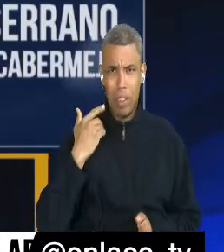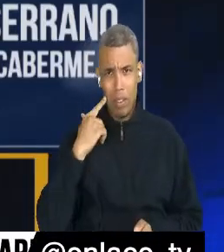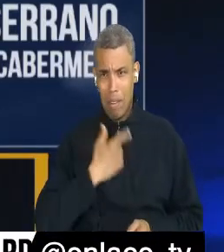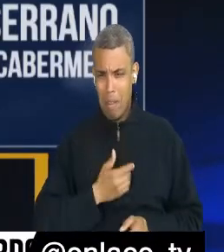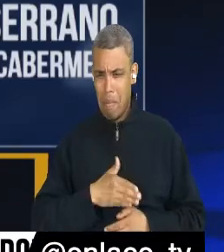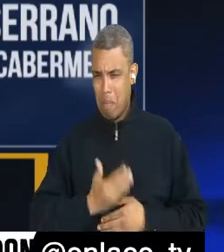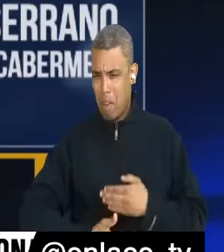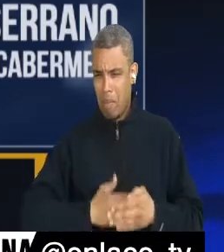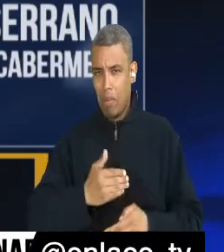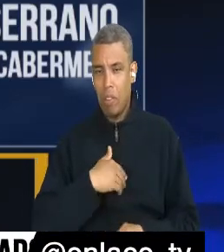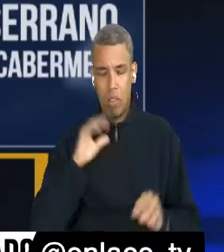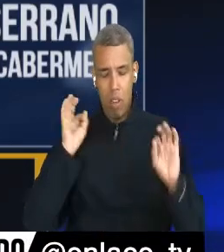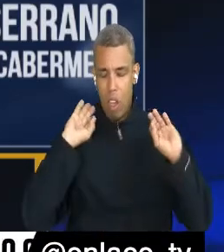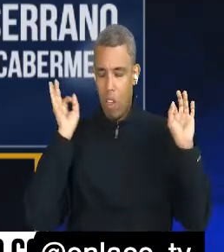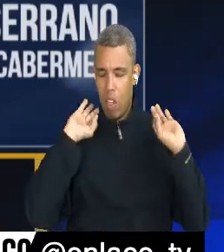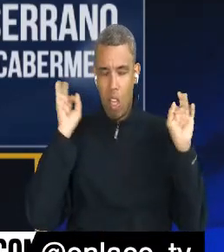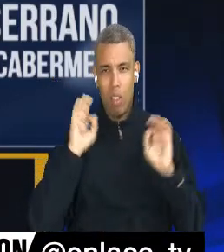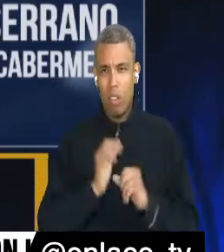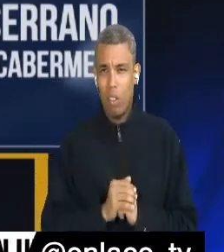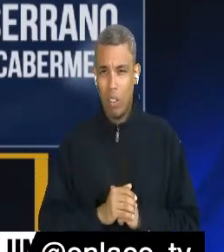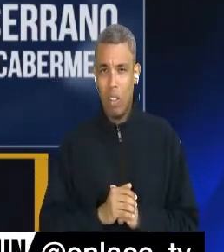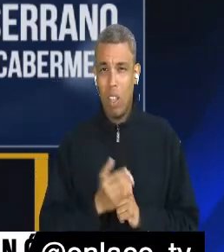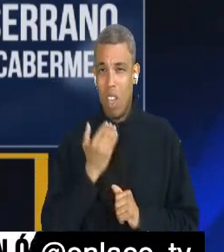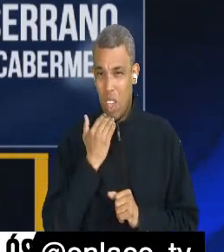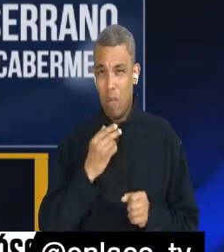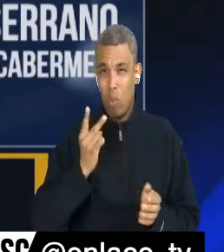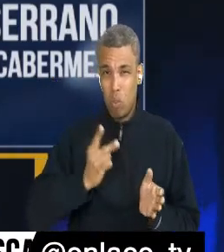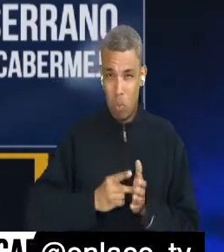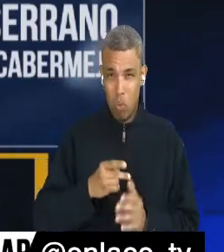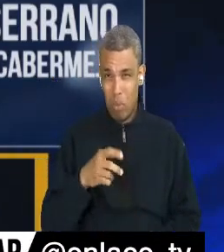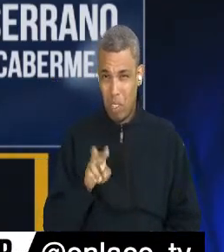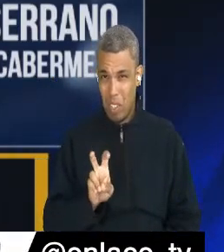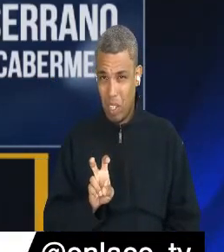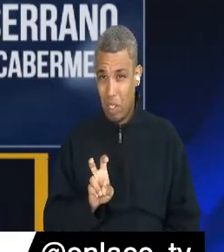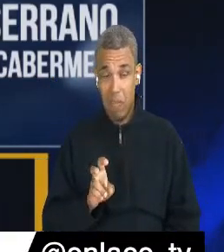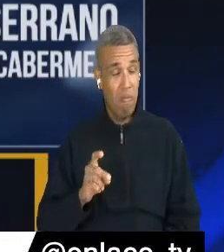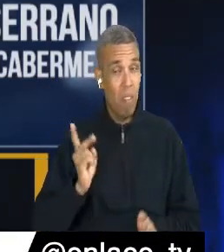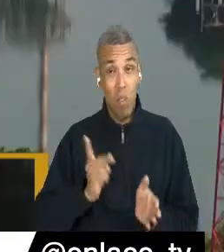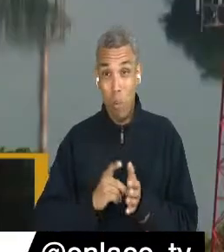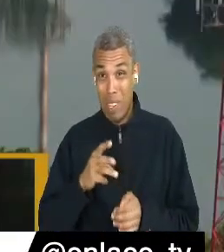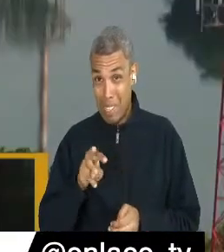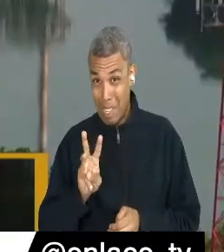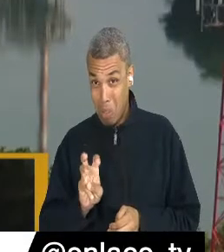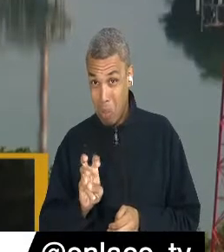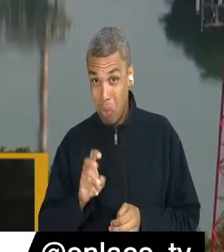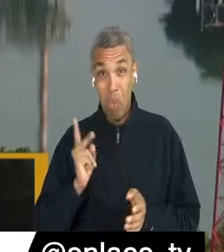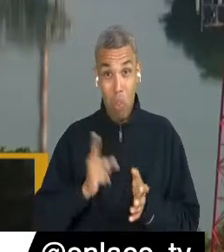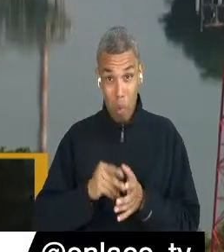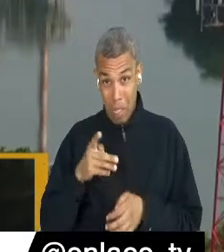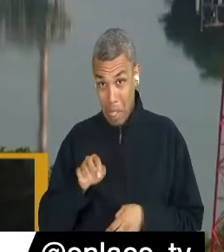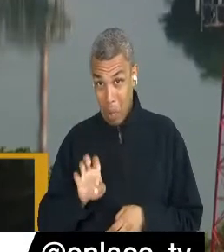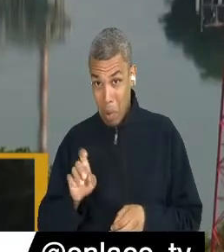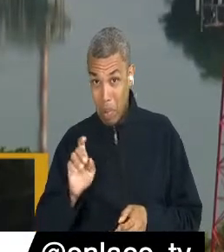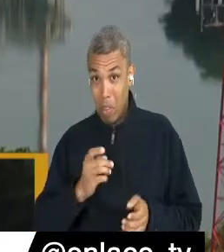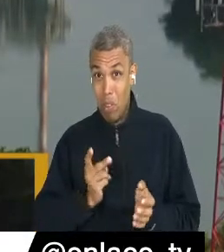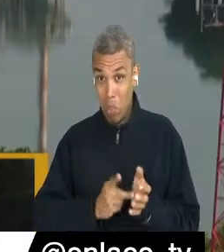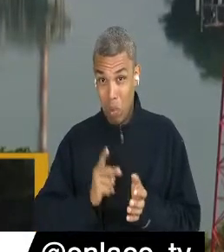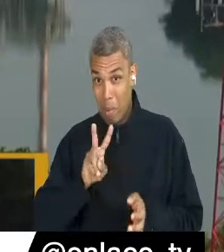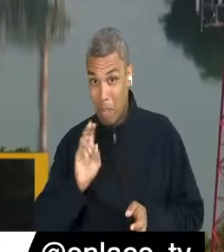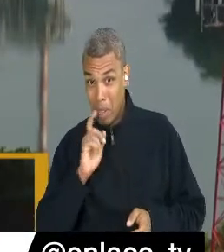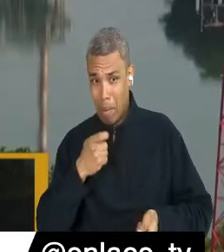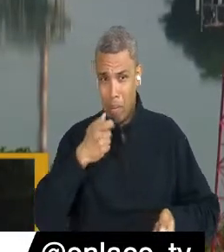ninguna modernización en los próximos 3 años de la refinería de Barranca Bermeja. Lo que expresó el